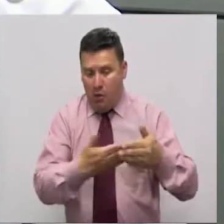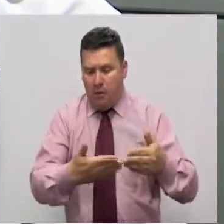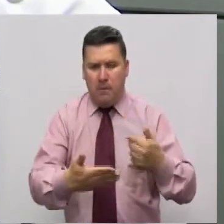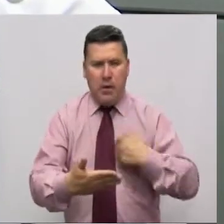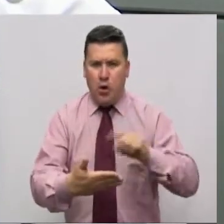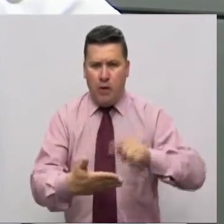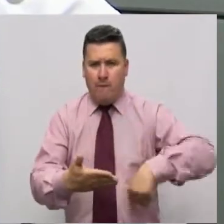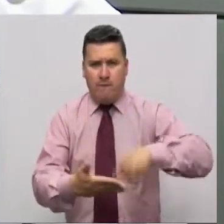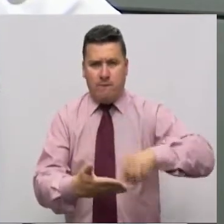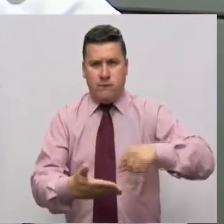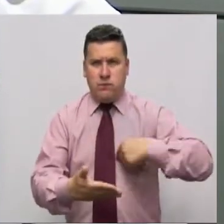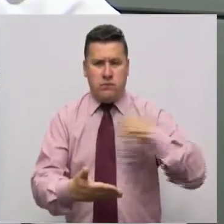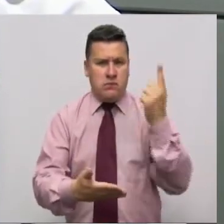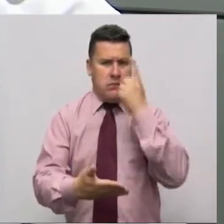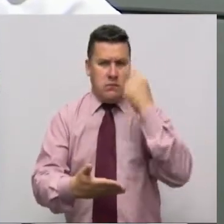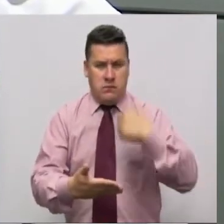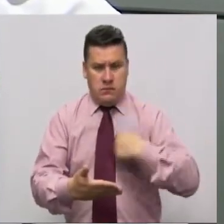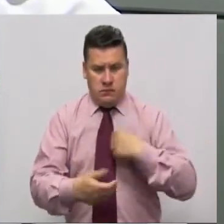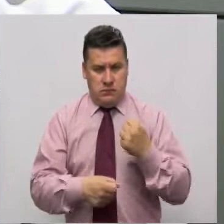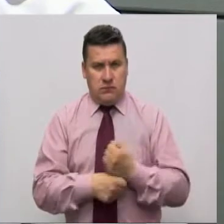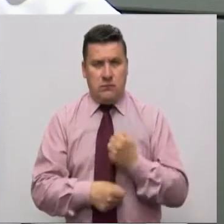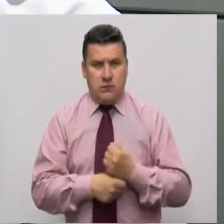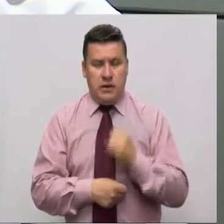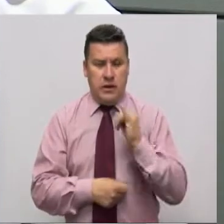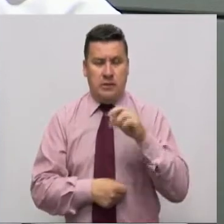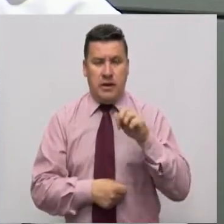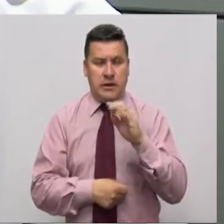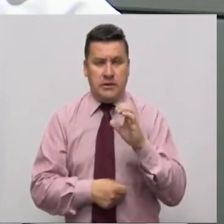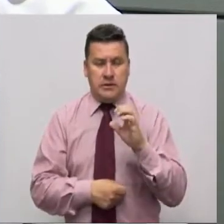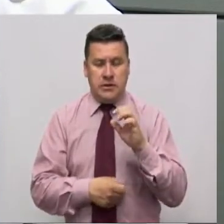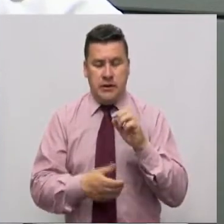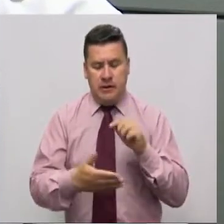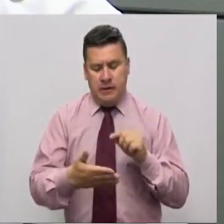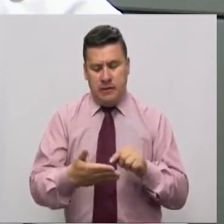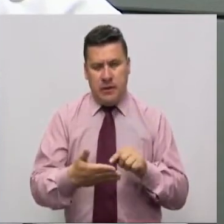yo generalmente cuando trabajo en IPS